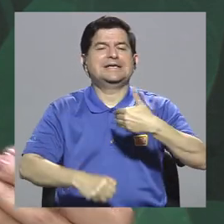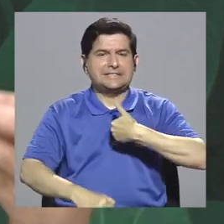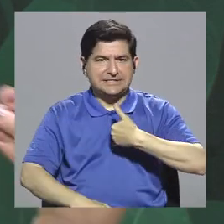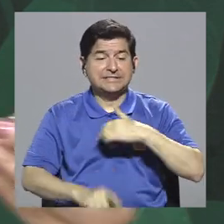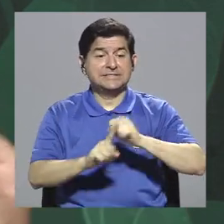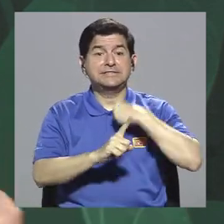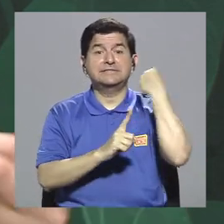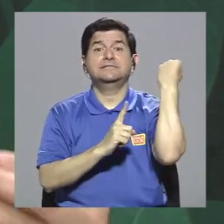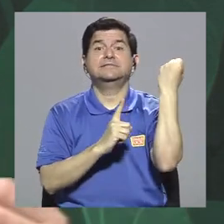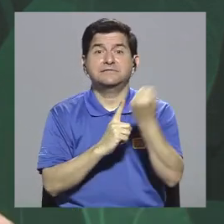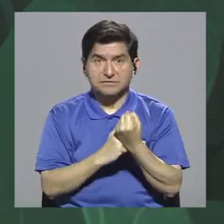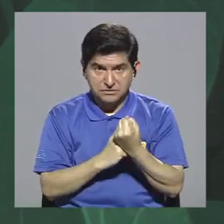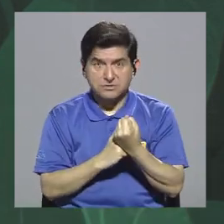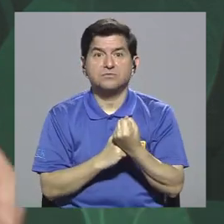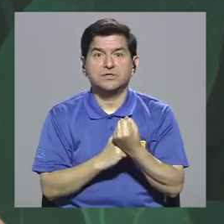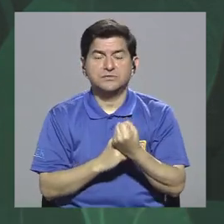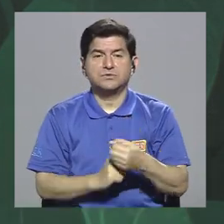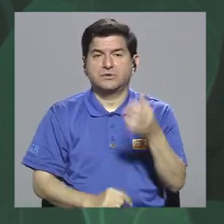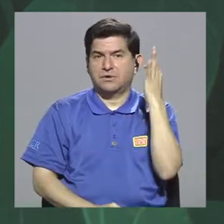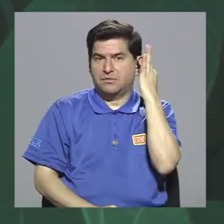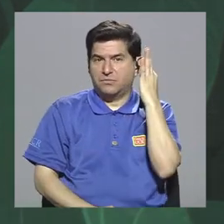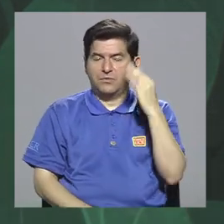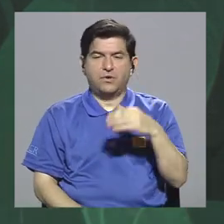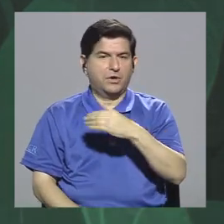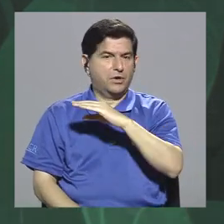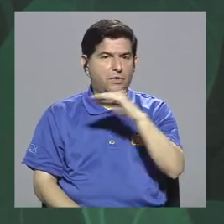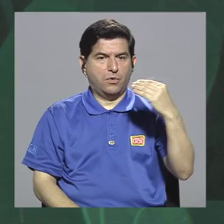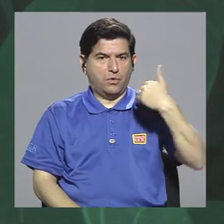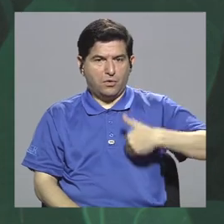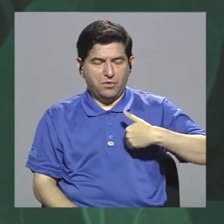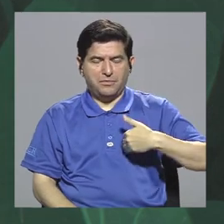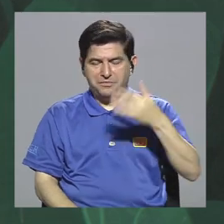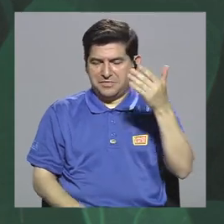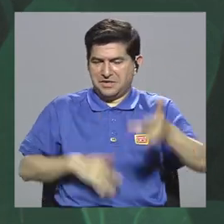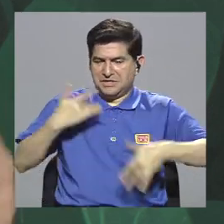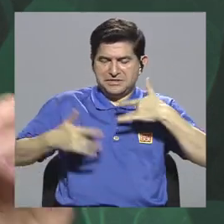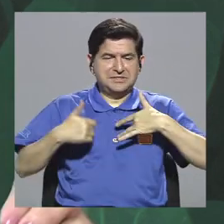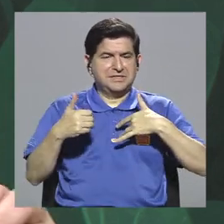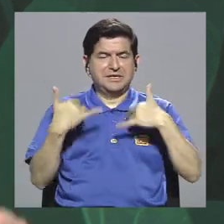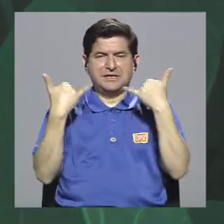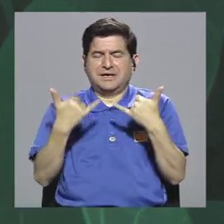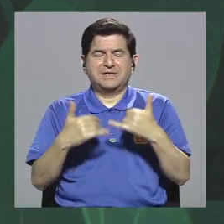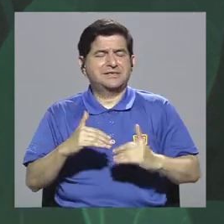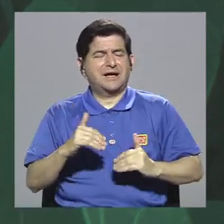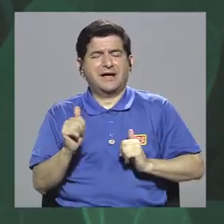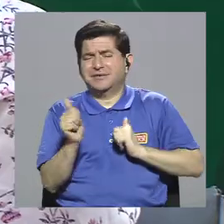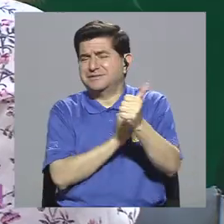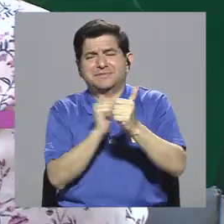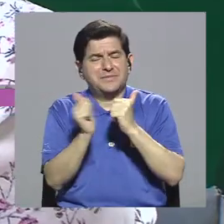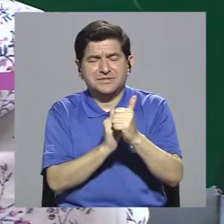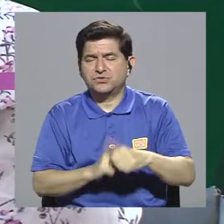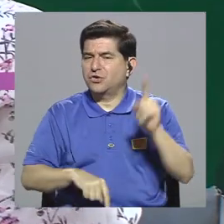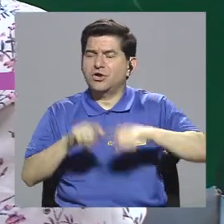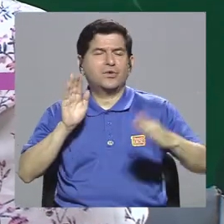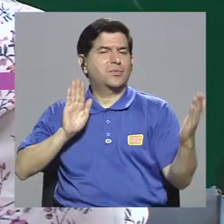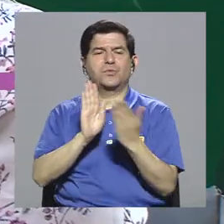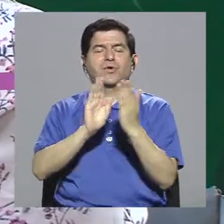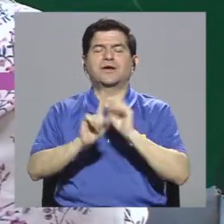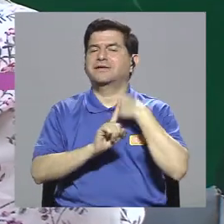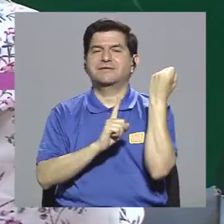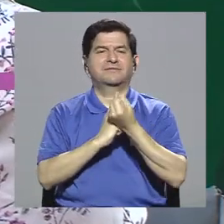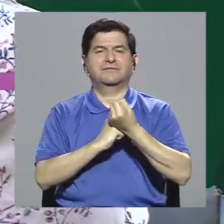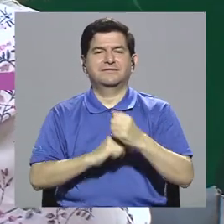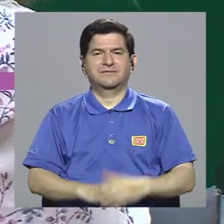situación, él o ella siente que sobrepasa los recursos que tiene para hacerle frente. Uh-huh. Eso es lo que importa. Uh-huh. Con respecto a eso que usted